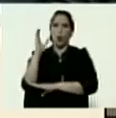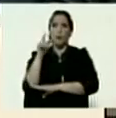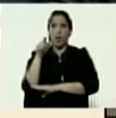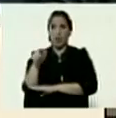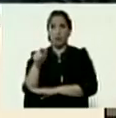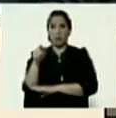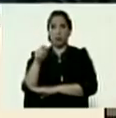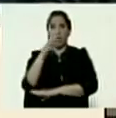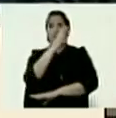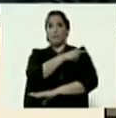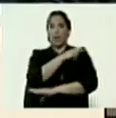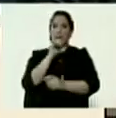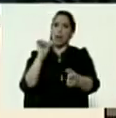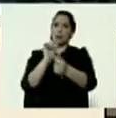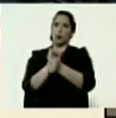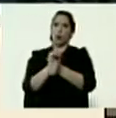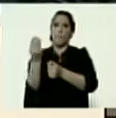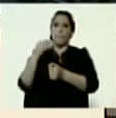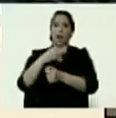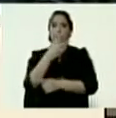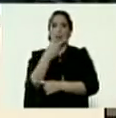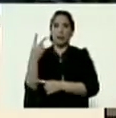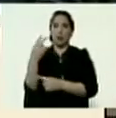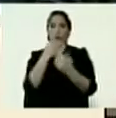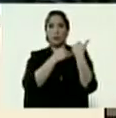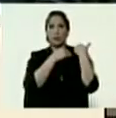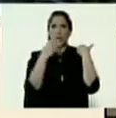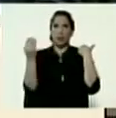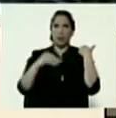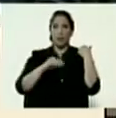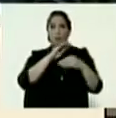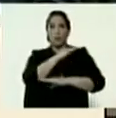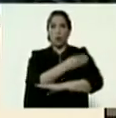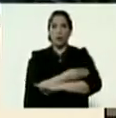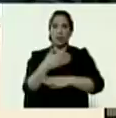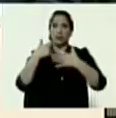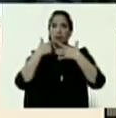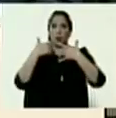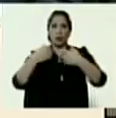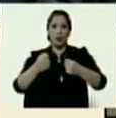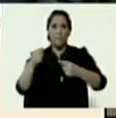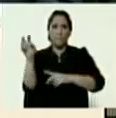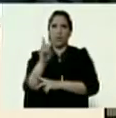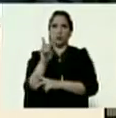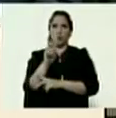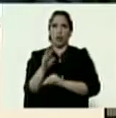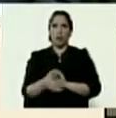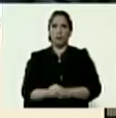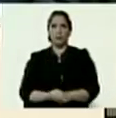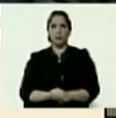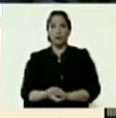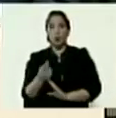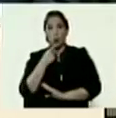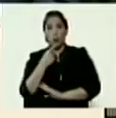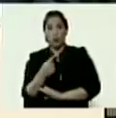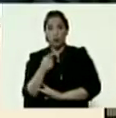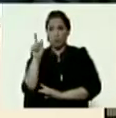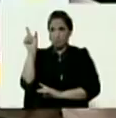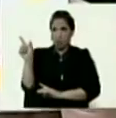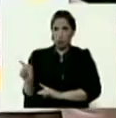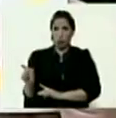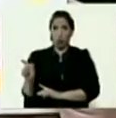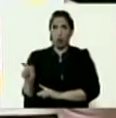más 22 representantes más, por las Fuerzas de Seguridad de Venezuela. Lo revela la persona que